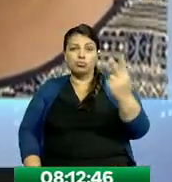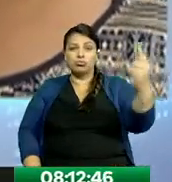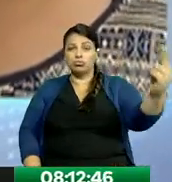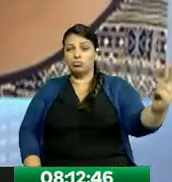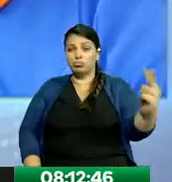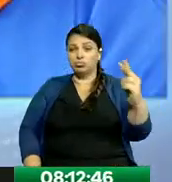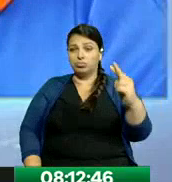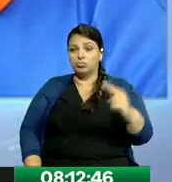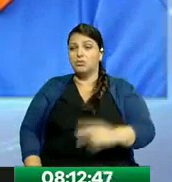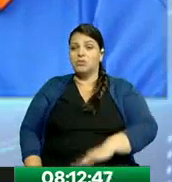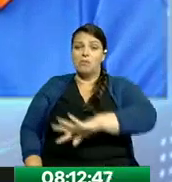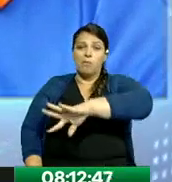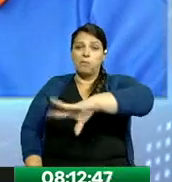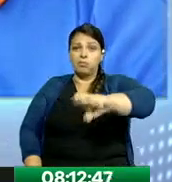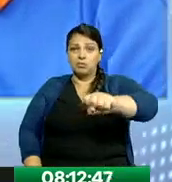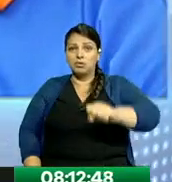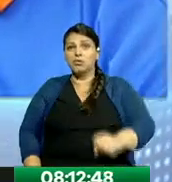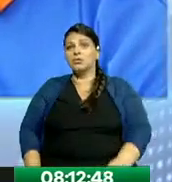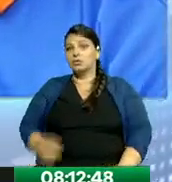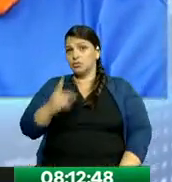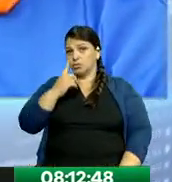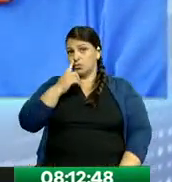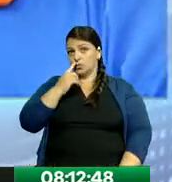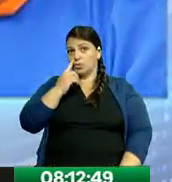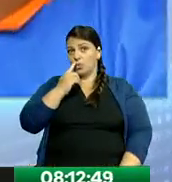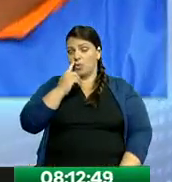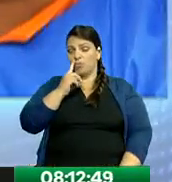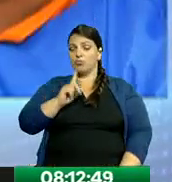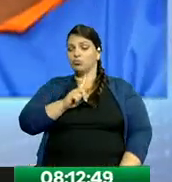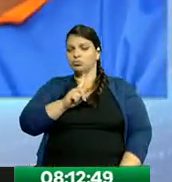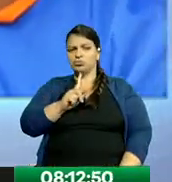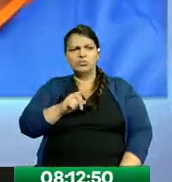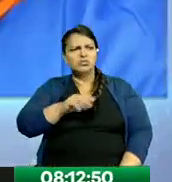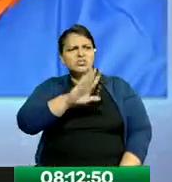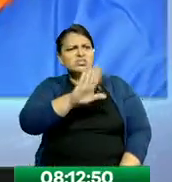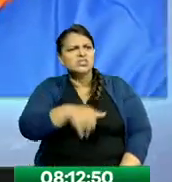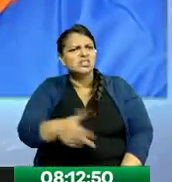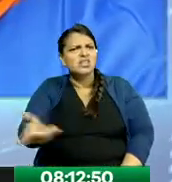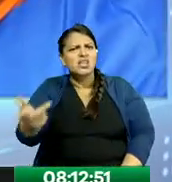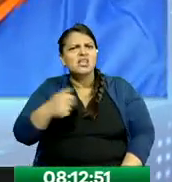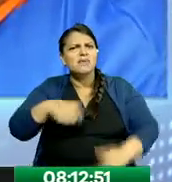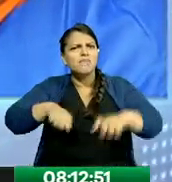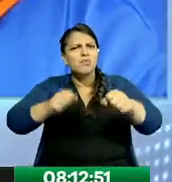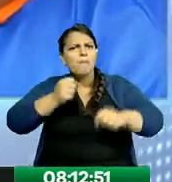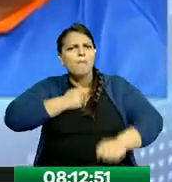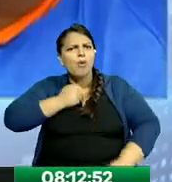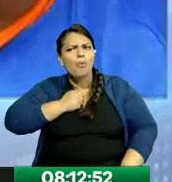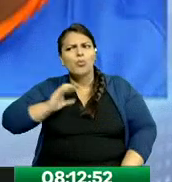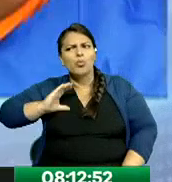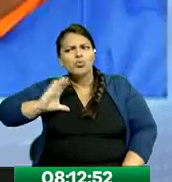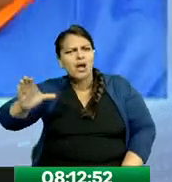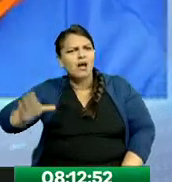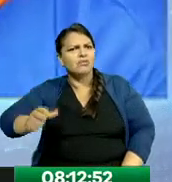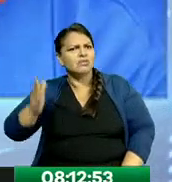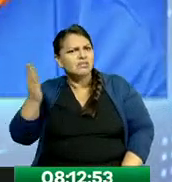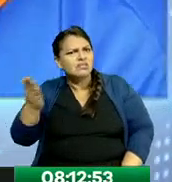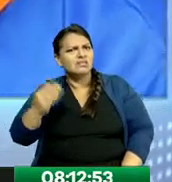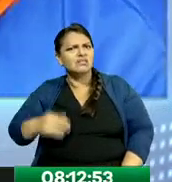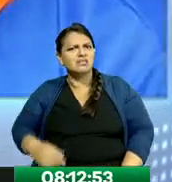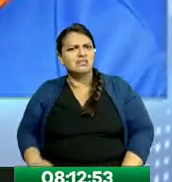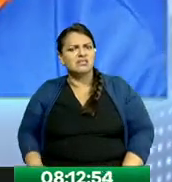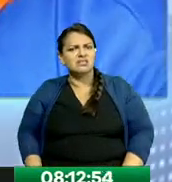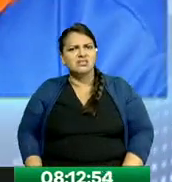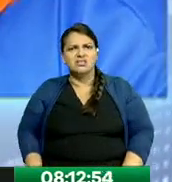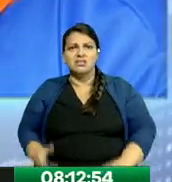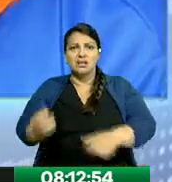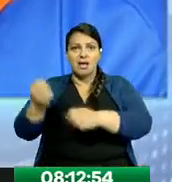y él falleció. Ya la moto ya la tenía, ya es para que se la lleven la moto. Y la reacción del